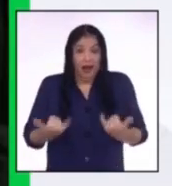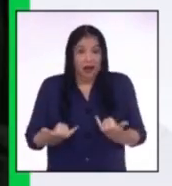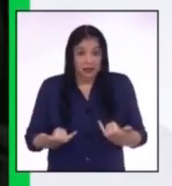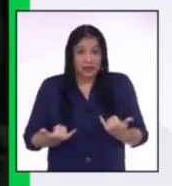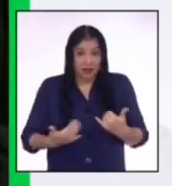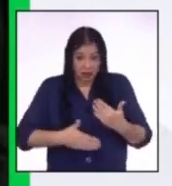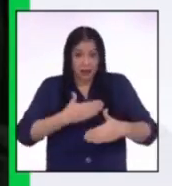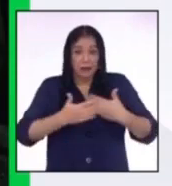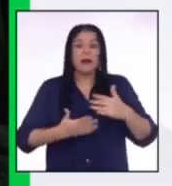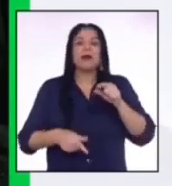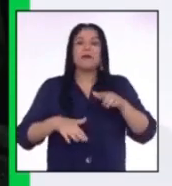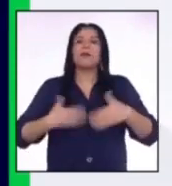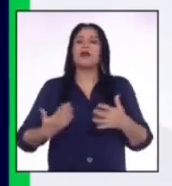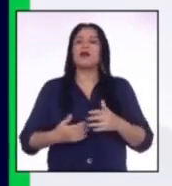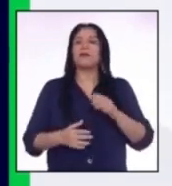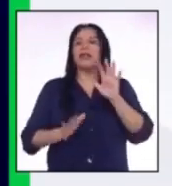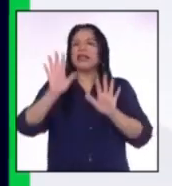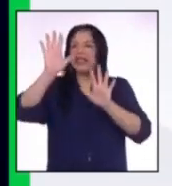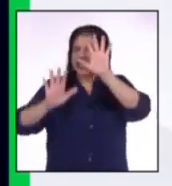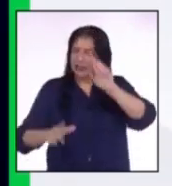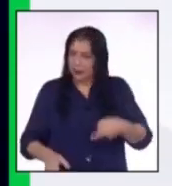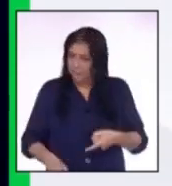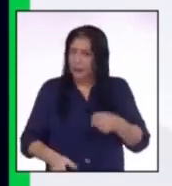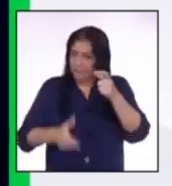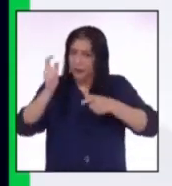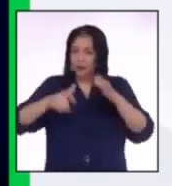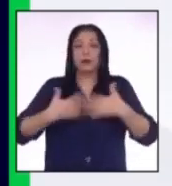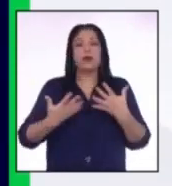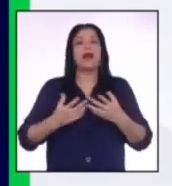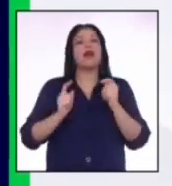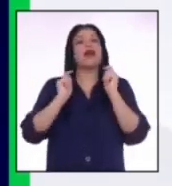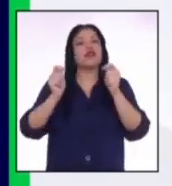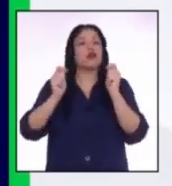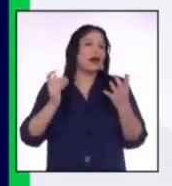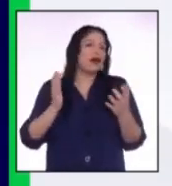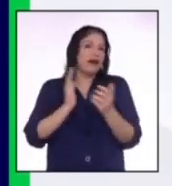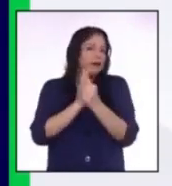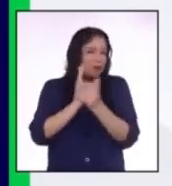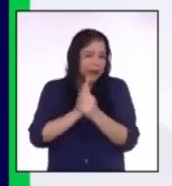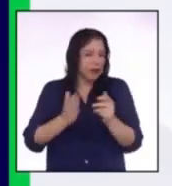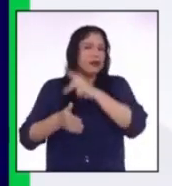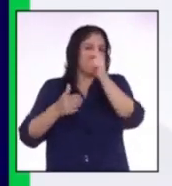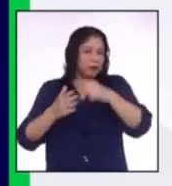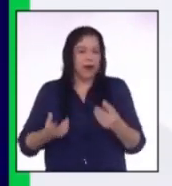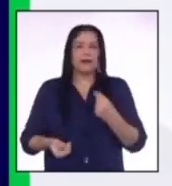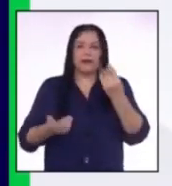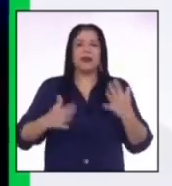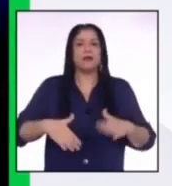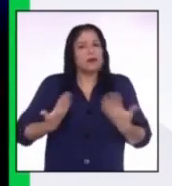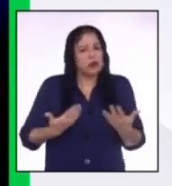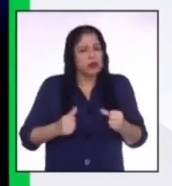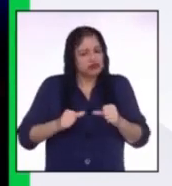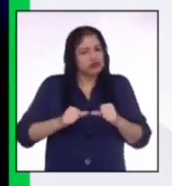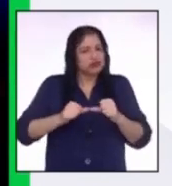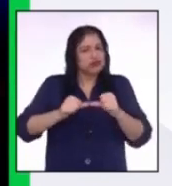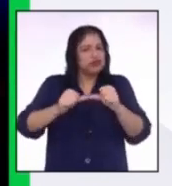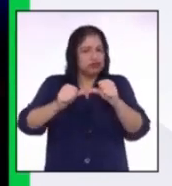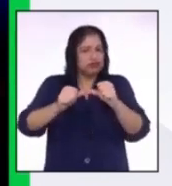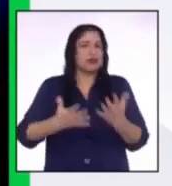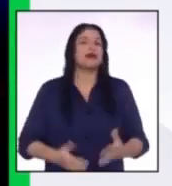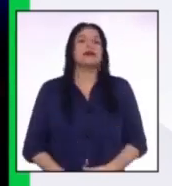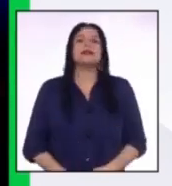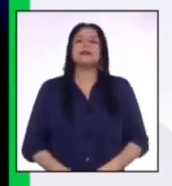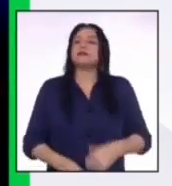ayudado a que más de 15 mil personas donde en alguna forma de talentos recursos a la plataforma y ayuden a gente a seguir conservando y no sé si hay